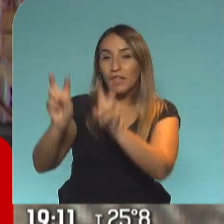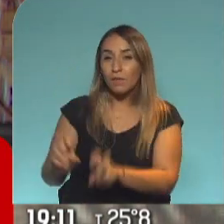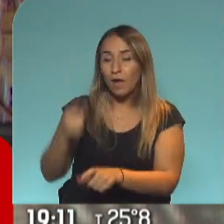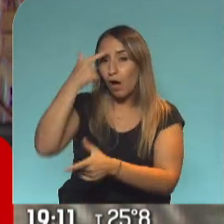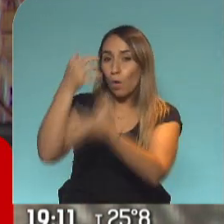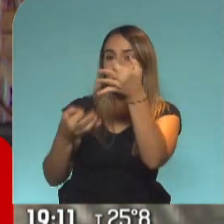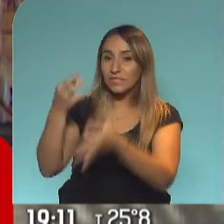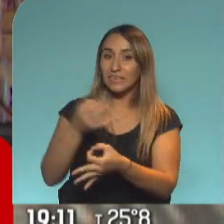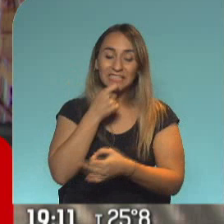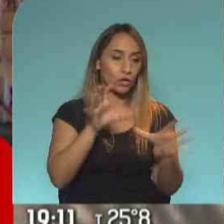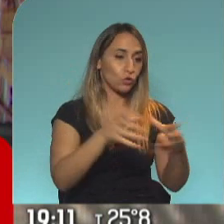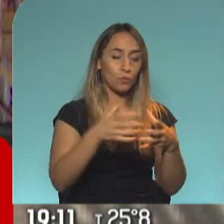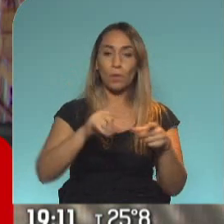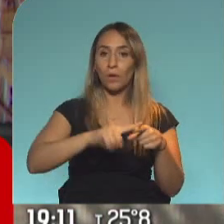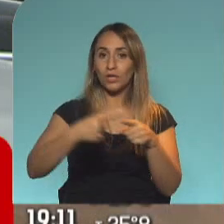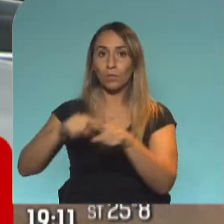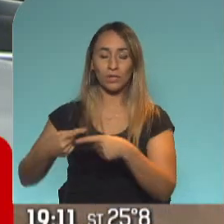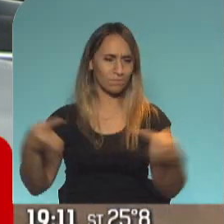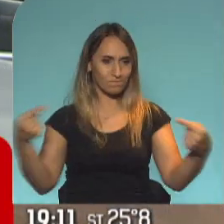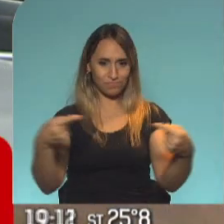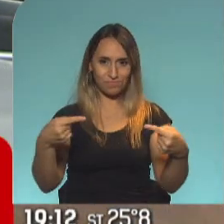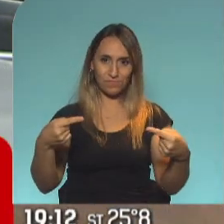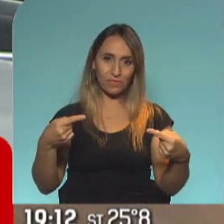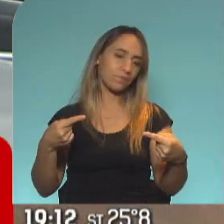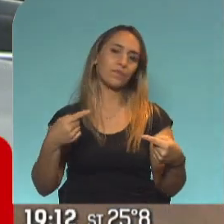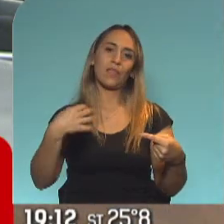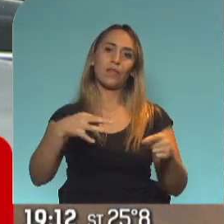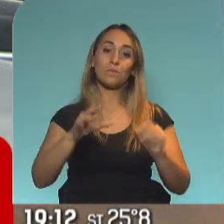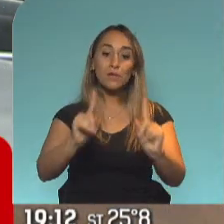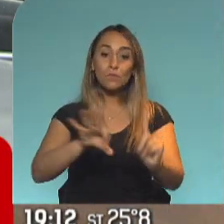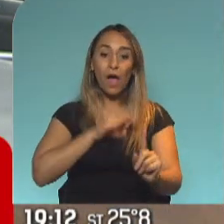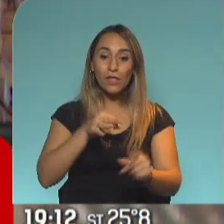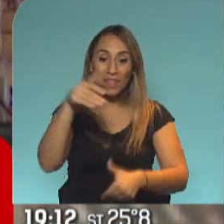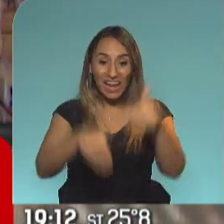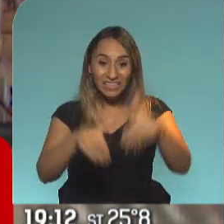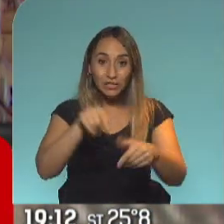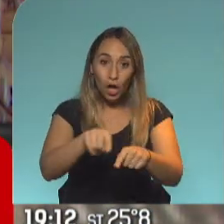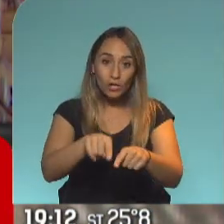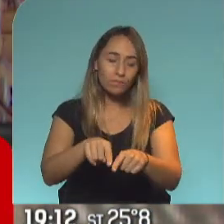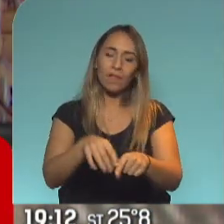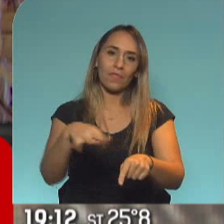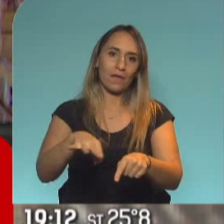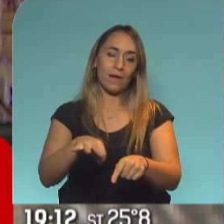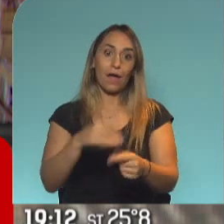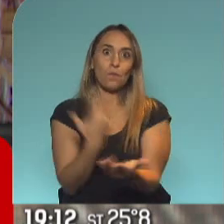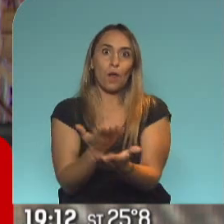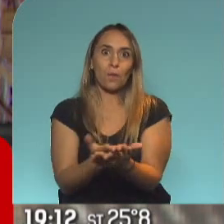políticas entre oficialismo y oposición son así... En un año de campaña. Es hacerlo en un año electoral. Exactamente. Ajá. Más difícil que eso es hacerlo en un año electoral. Mira,